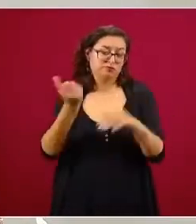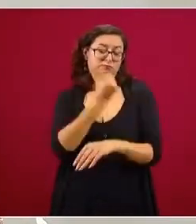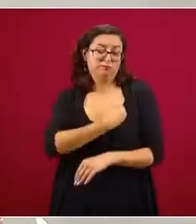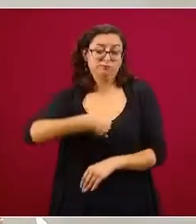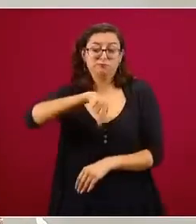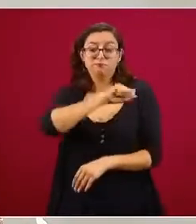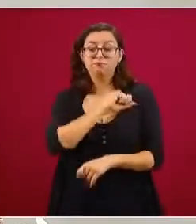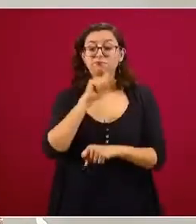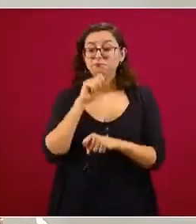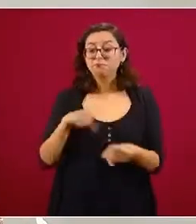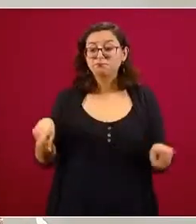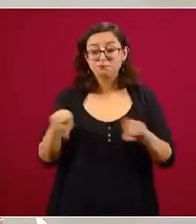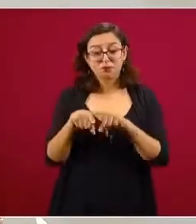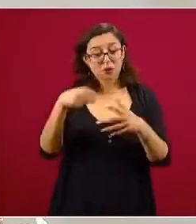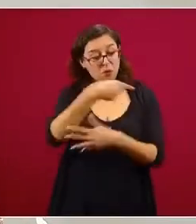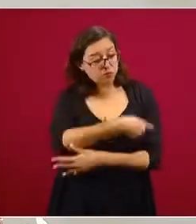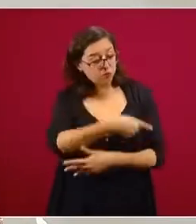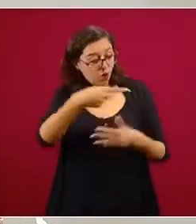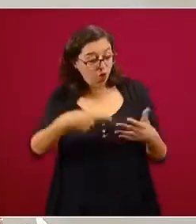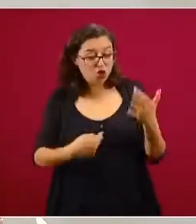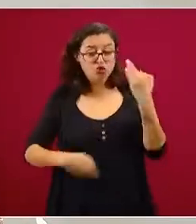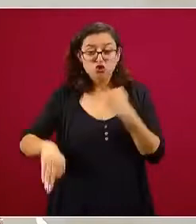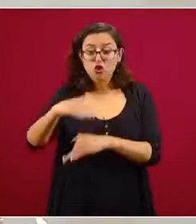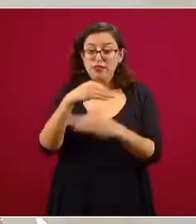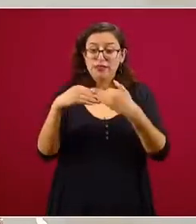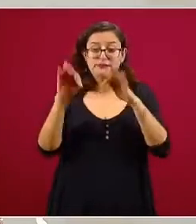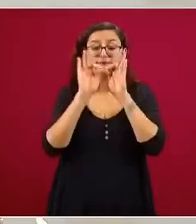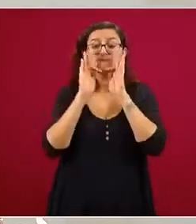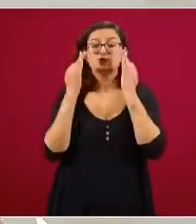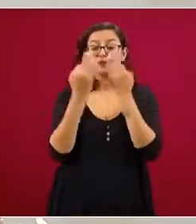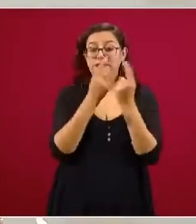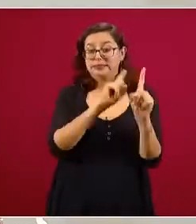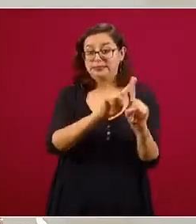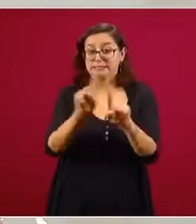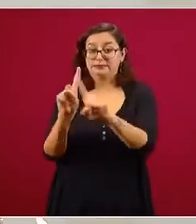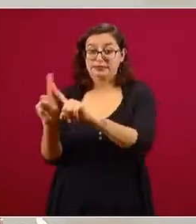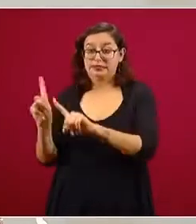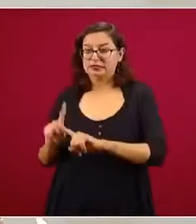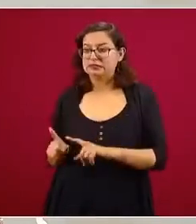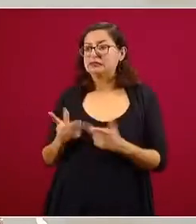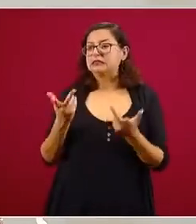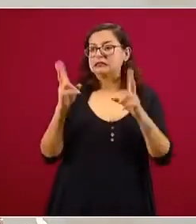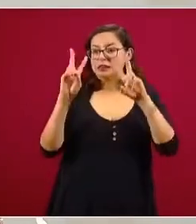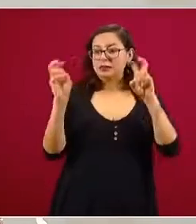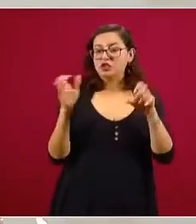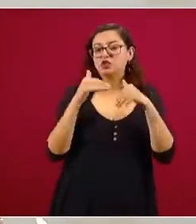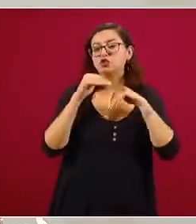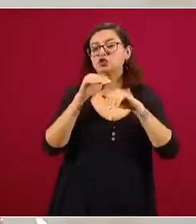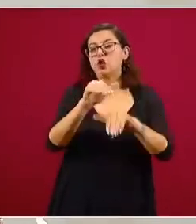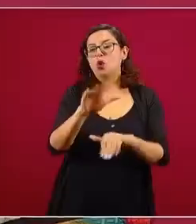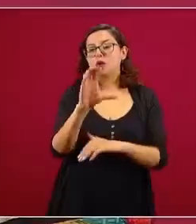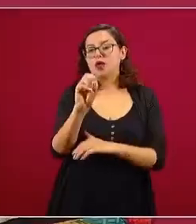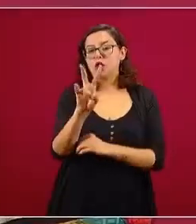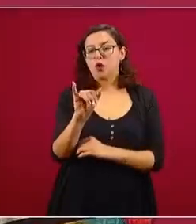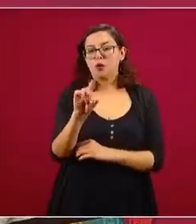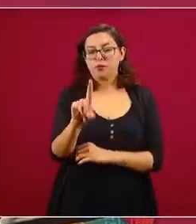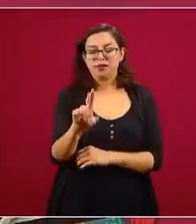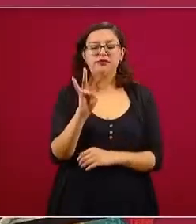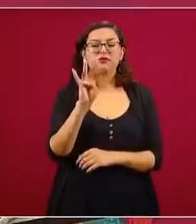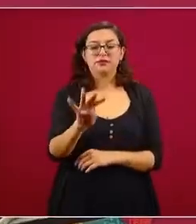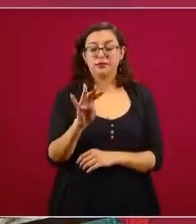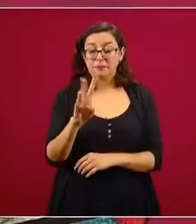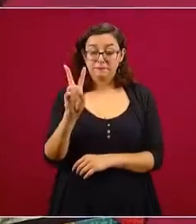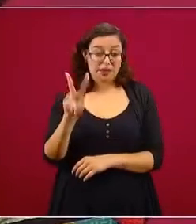darnos a conocer todas las vertientes y toda la dimensión de lo que implicaba la pandemia COVID-19. Fue todo un éxito porque